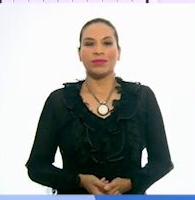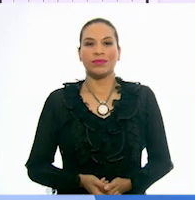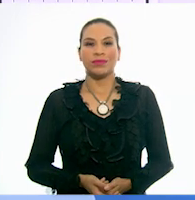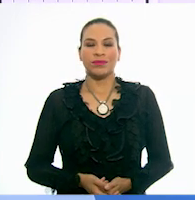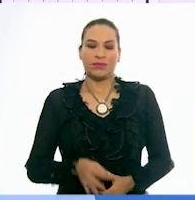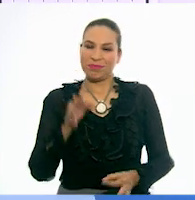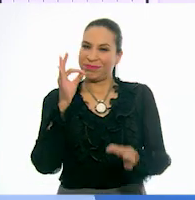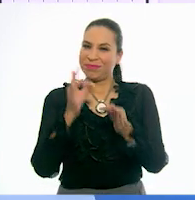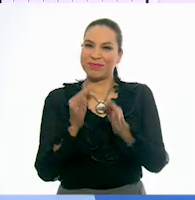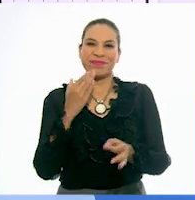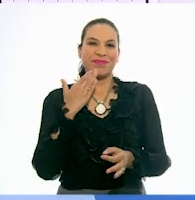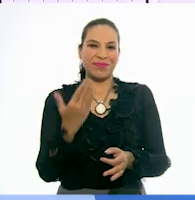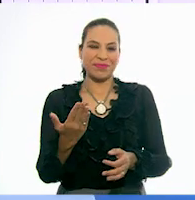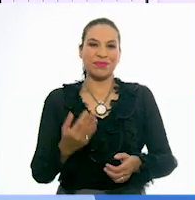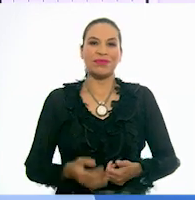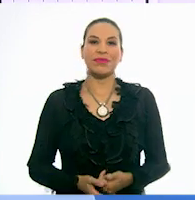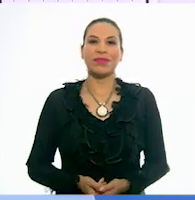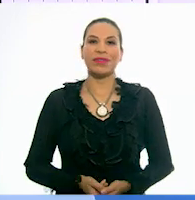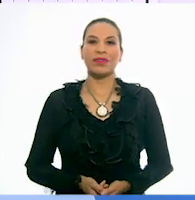Perfectísimo. Ahí.